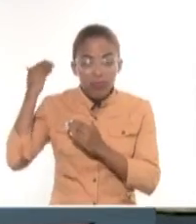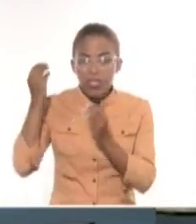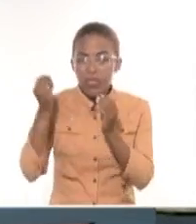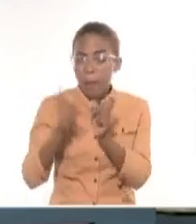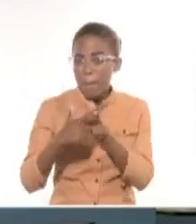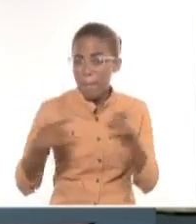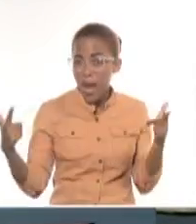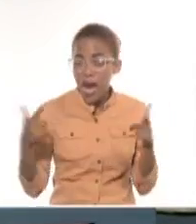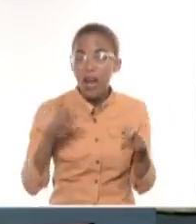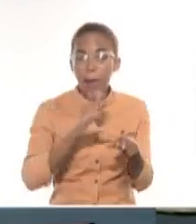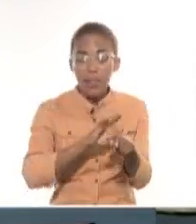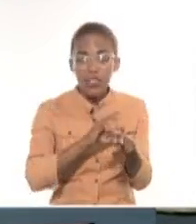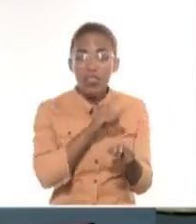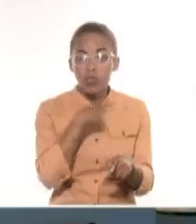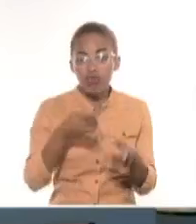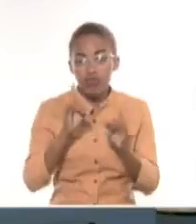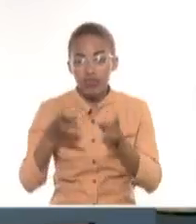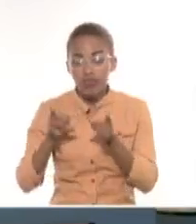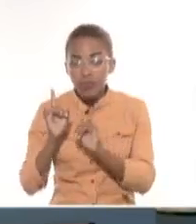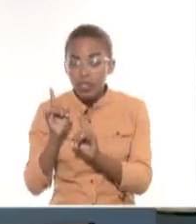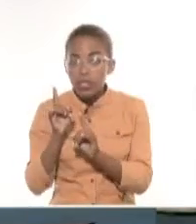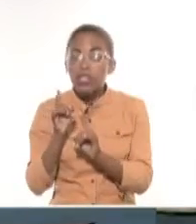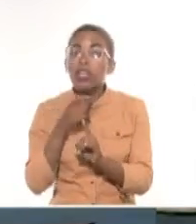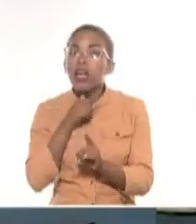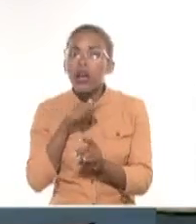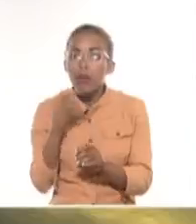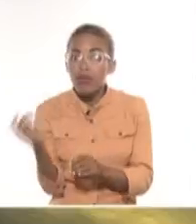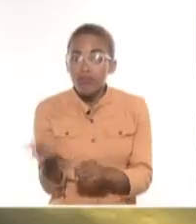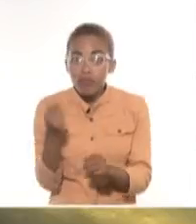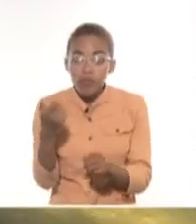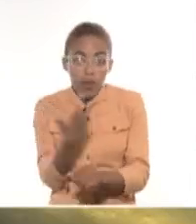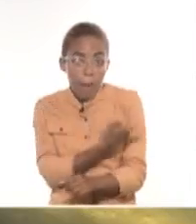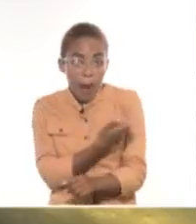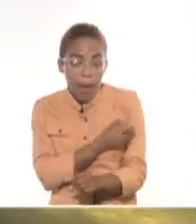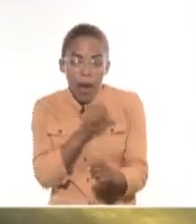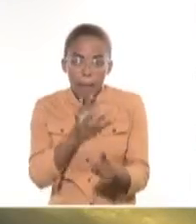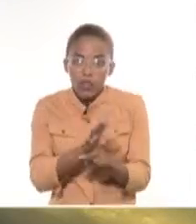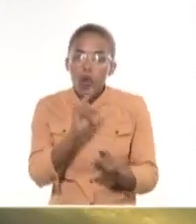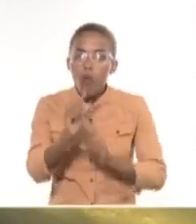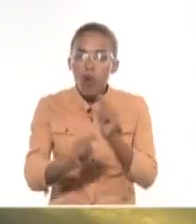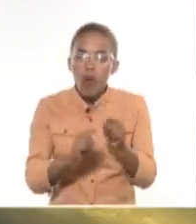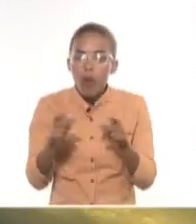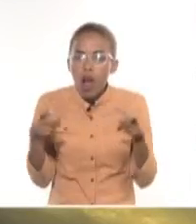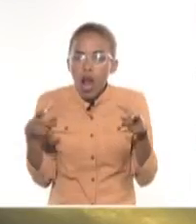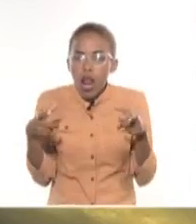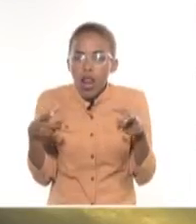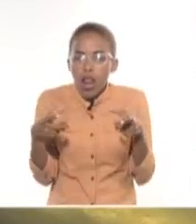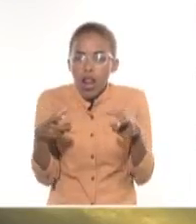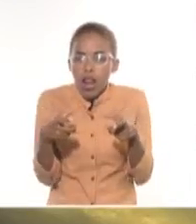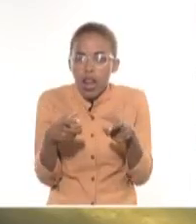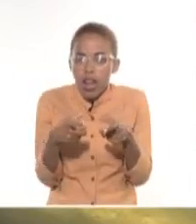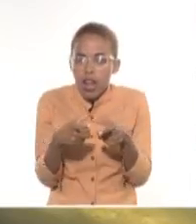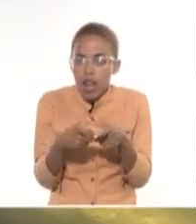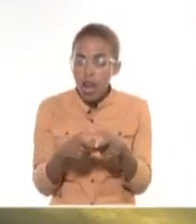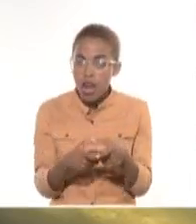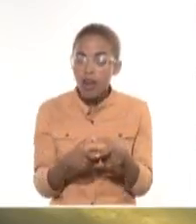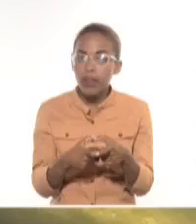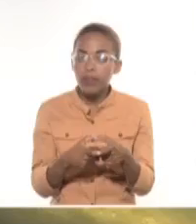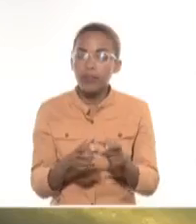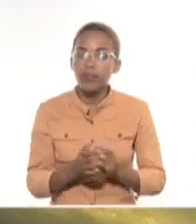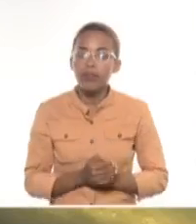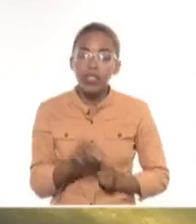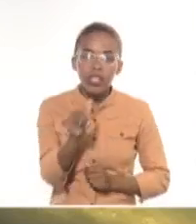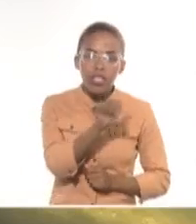fallecidos, e inmediatamente que comenzó la vacunación, pues aquello fue bajando tanto el número de casos como el número de fallecidos.